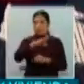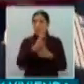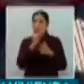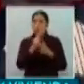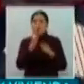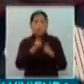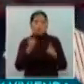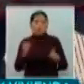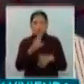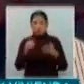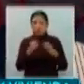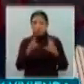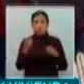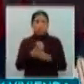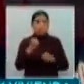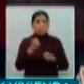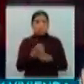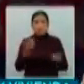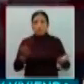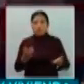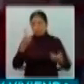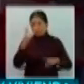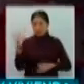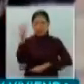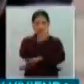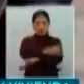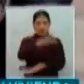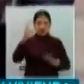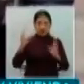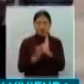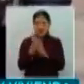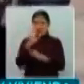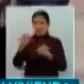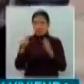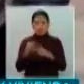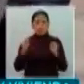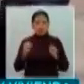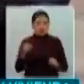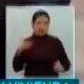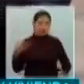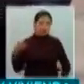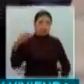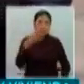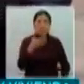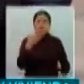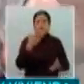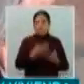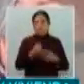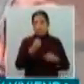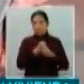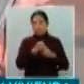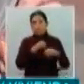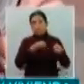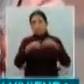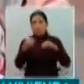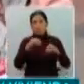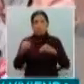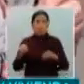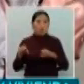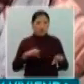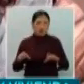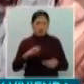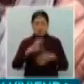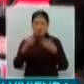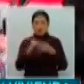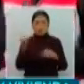en la cual va a trabajar, para que el día del censo esté muy ubicado y pueda pues empezar